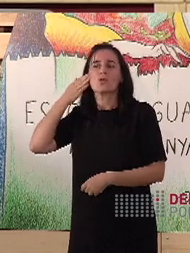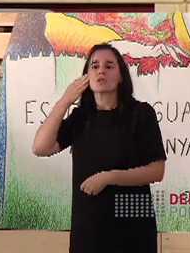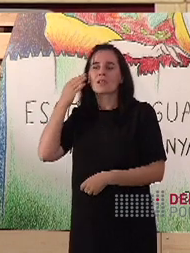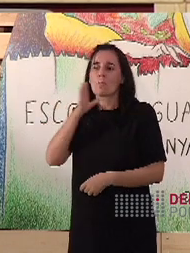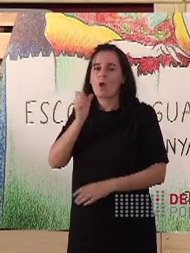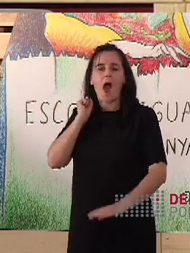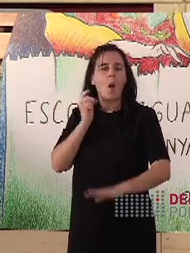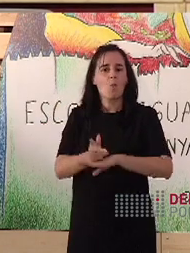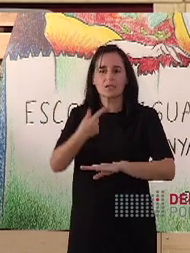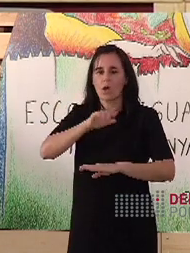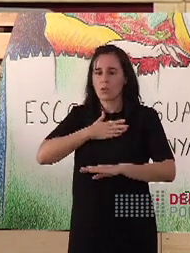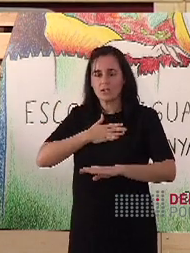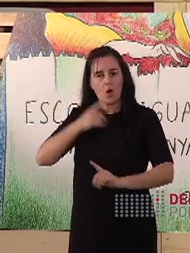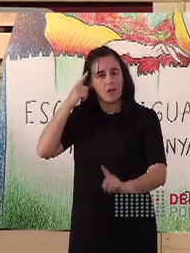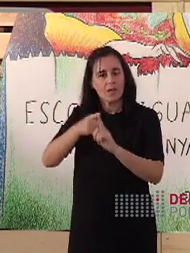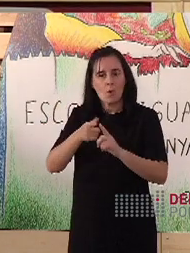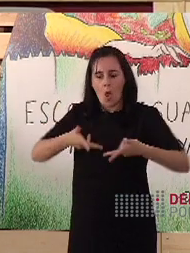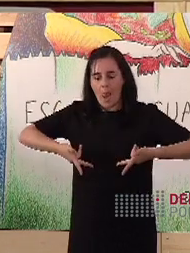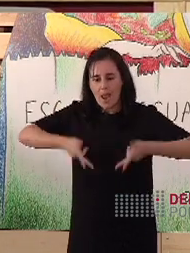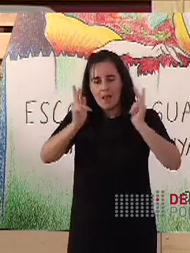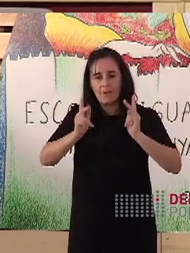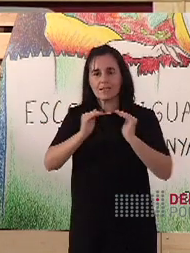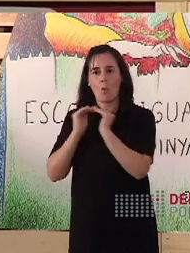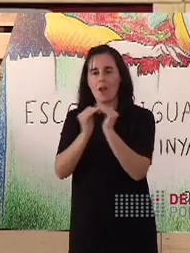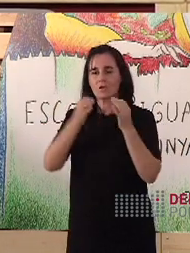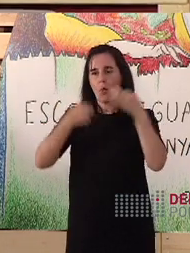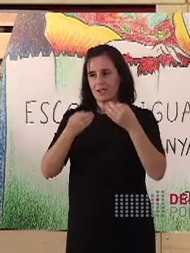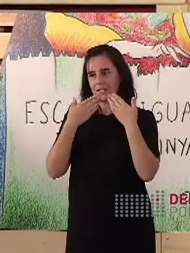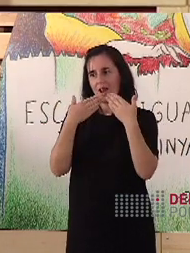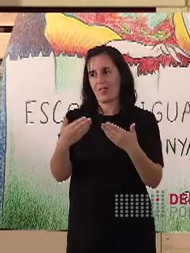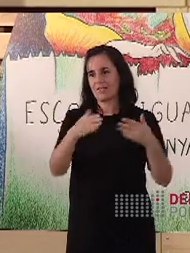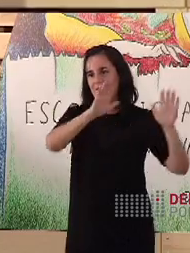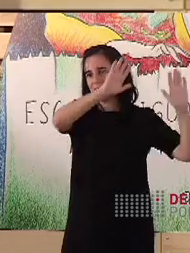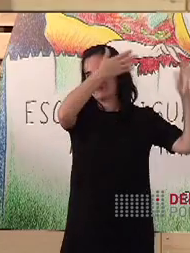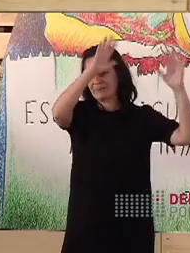de a nosa aposta por ser libres, iguais e xustas. Gracias.